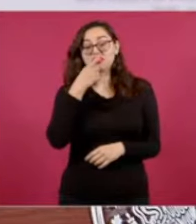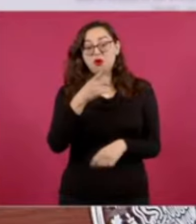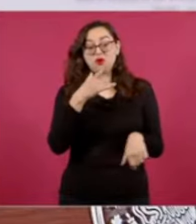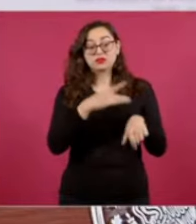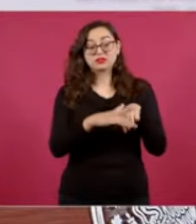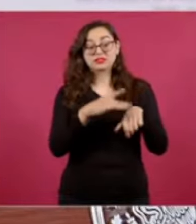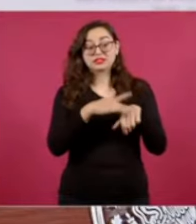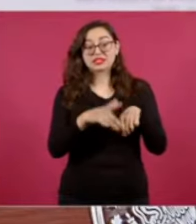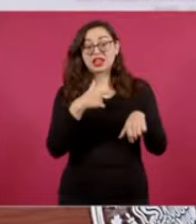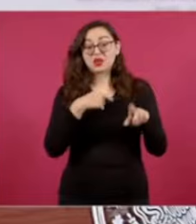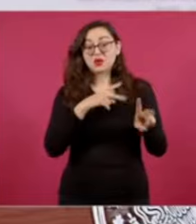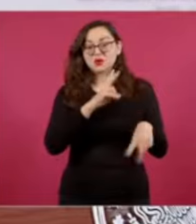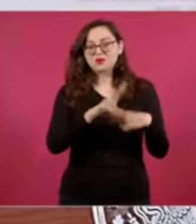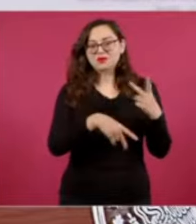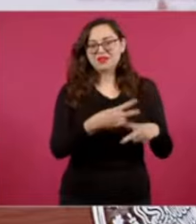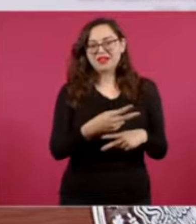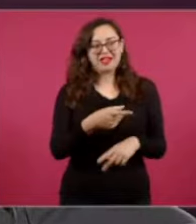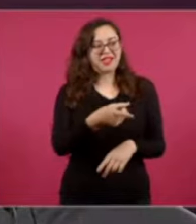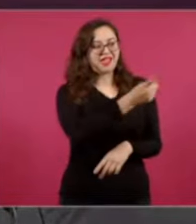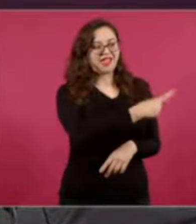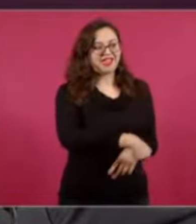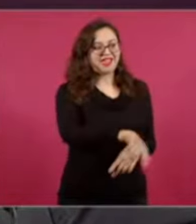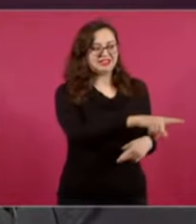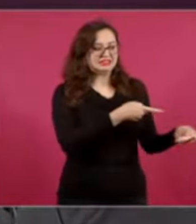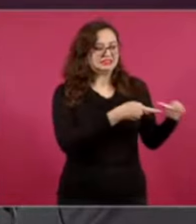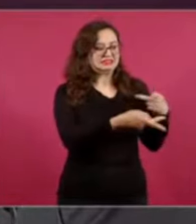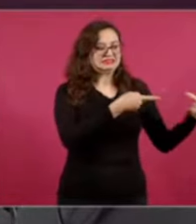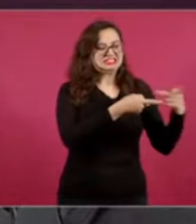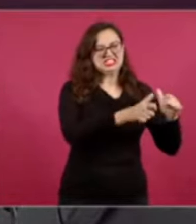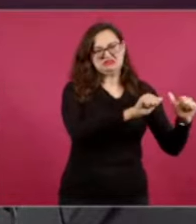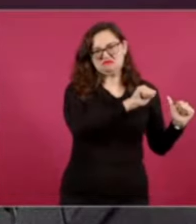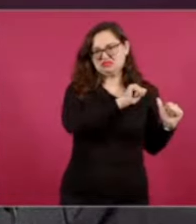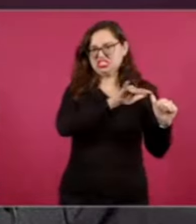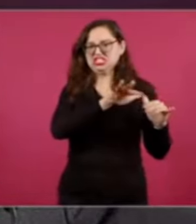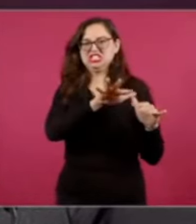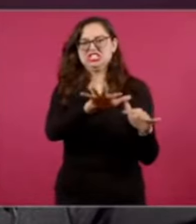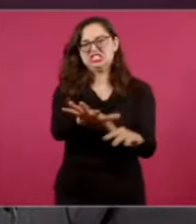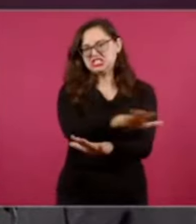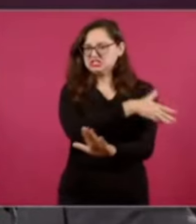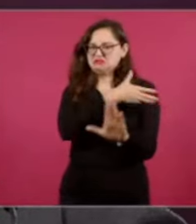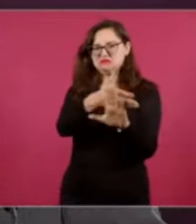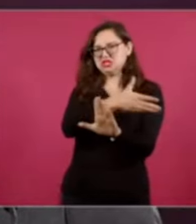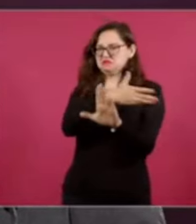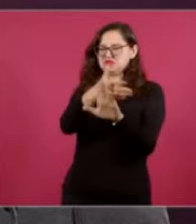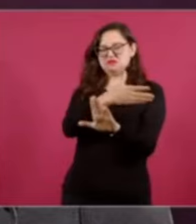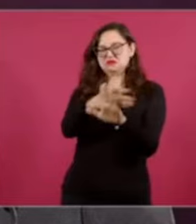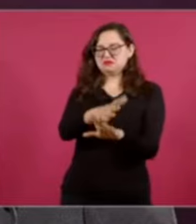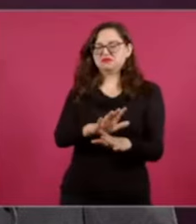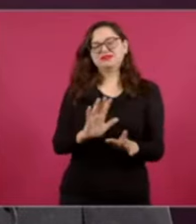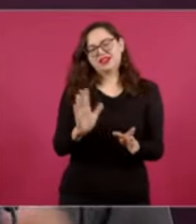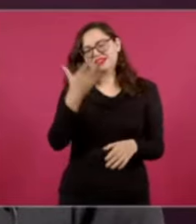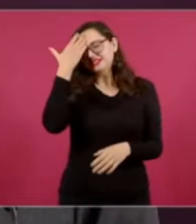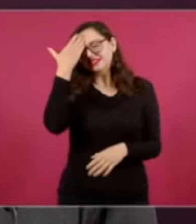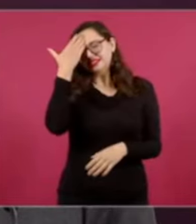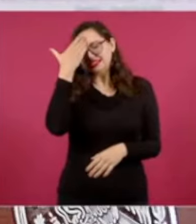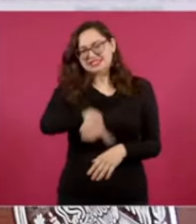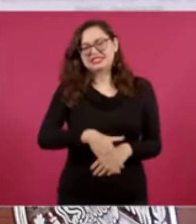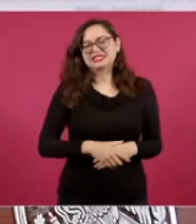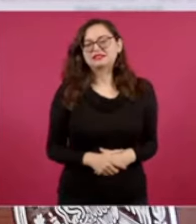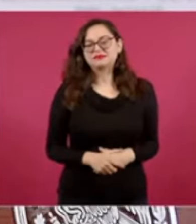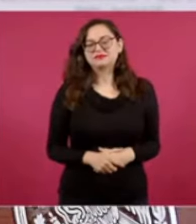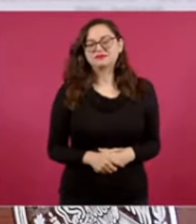¿no? Ahí va a ir la provocación de los conservadores. Entonces tengo que